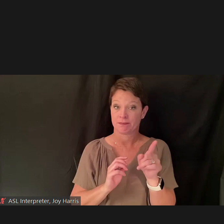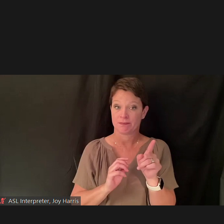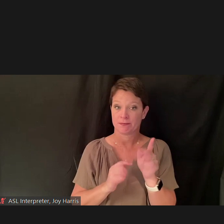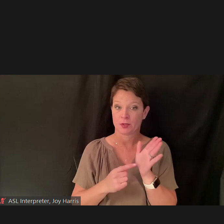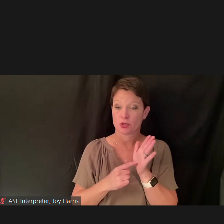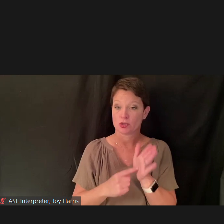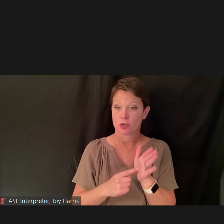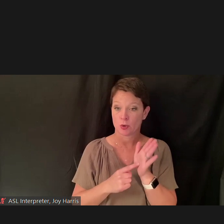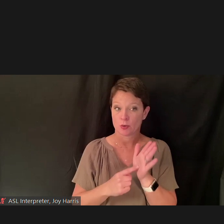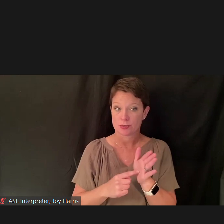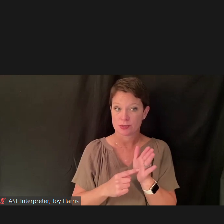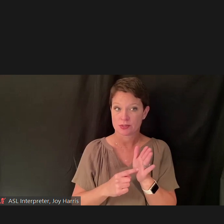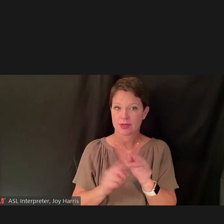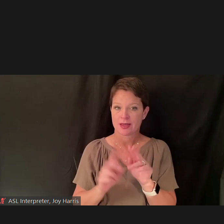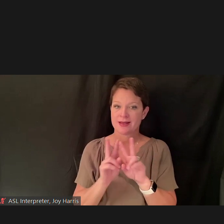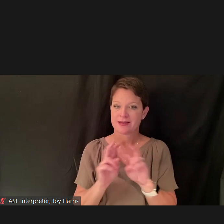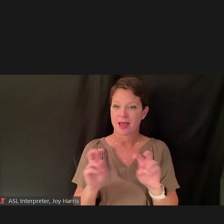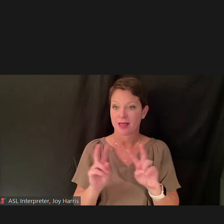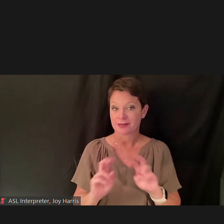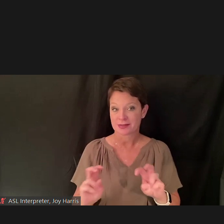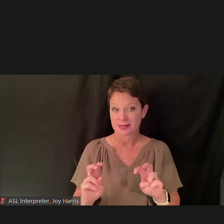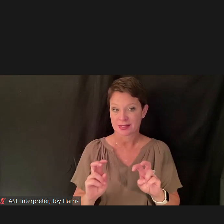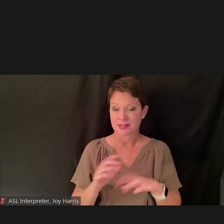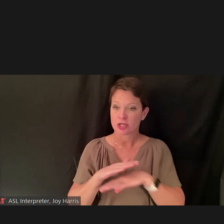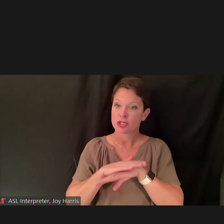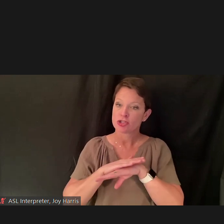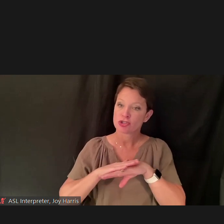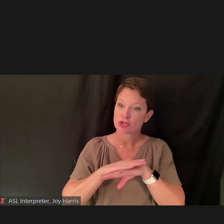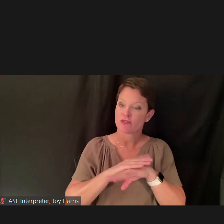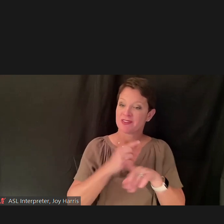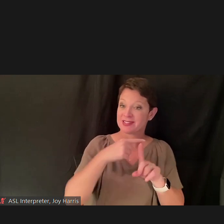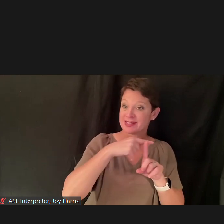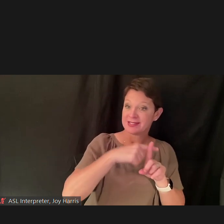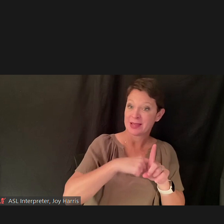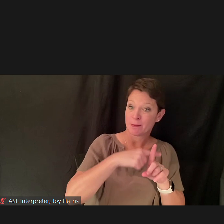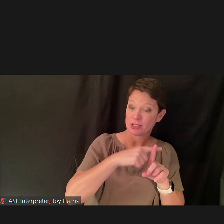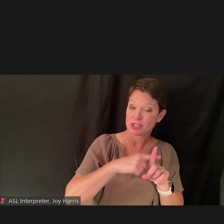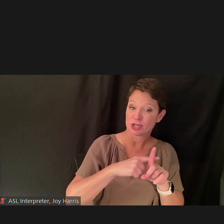compilar nuestro índice de vulnerabilidad. Esto muestra